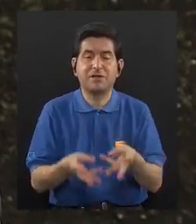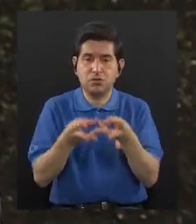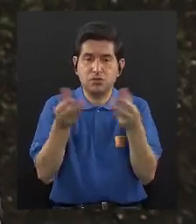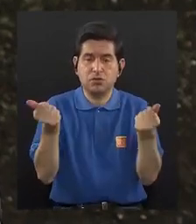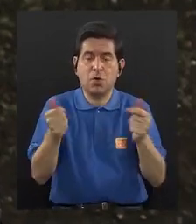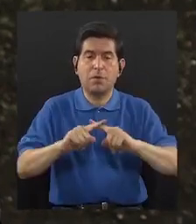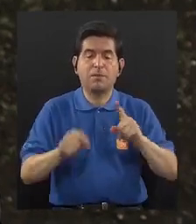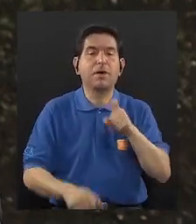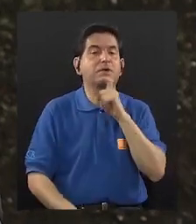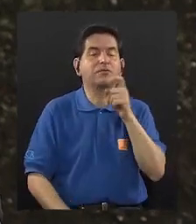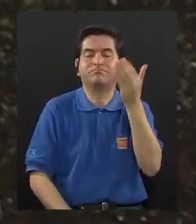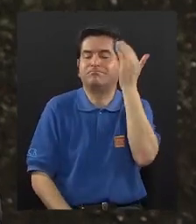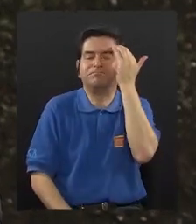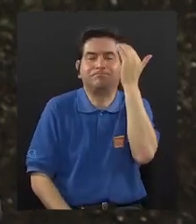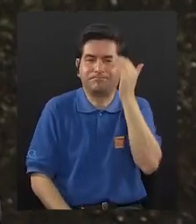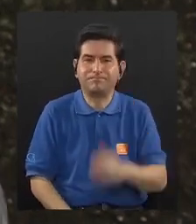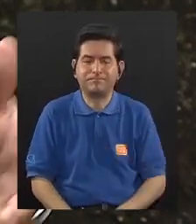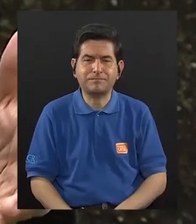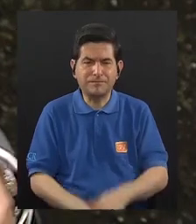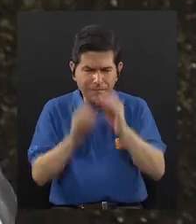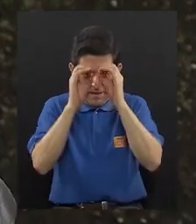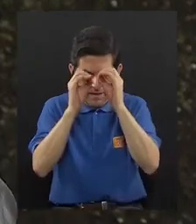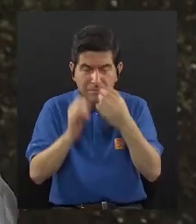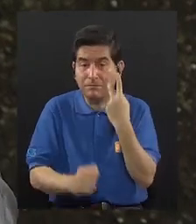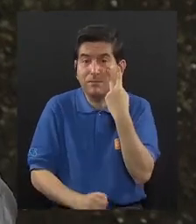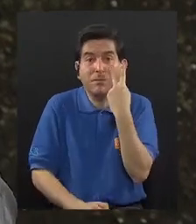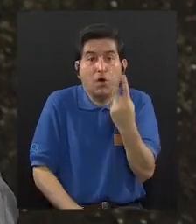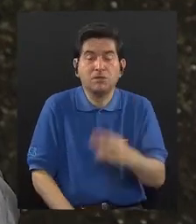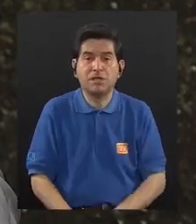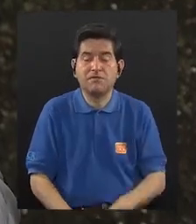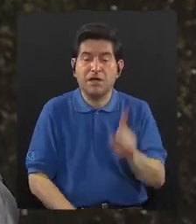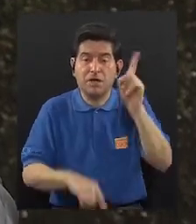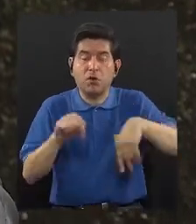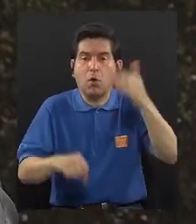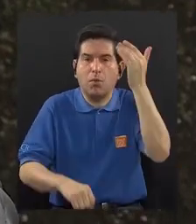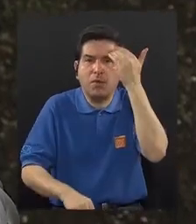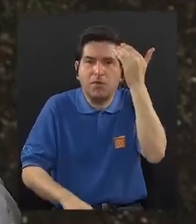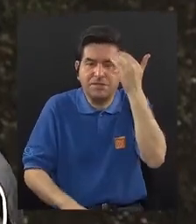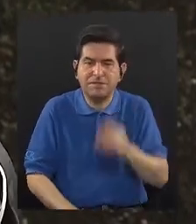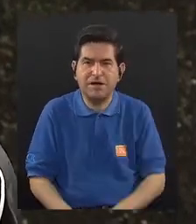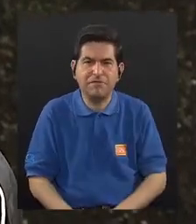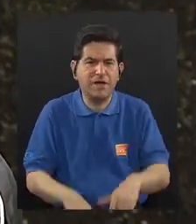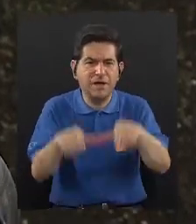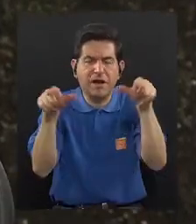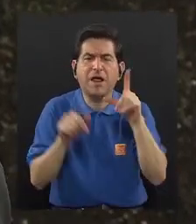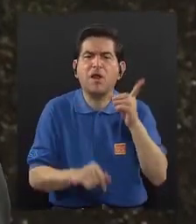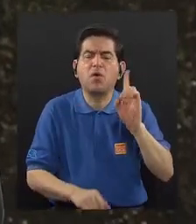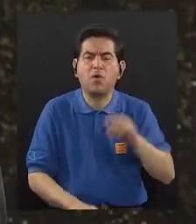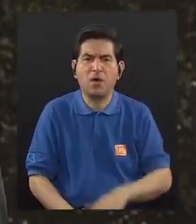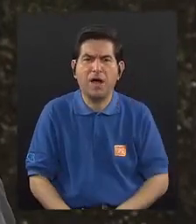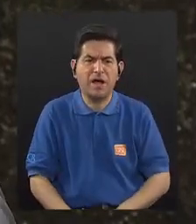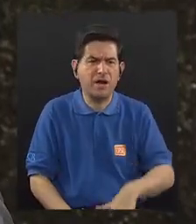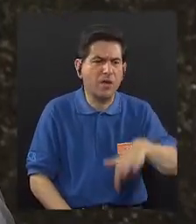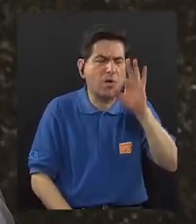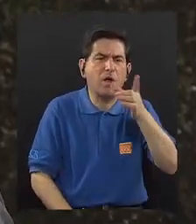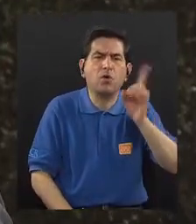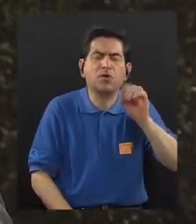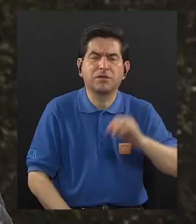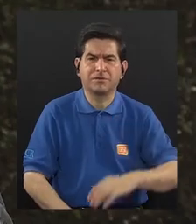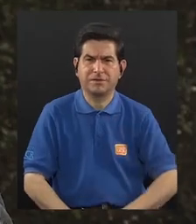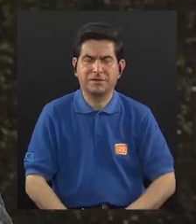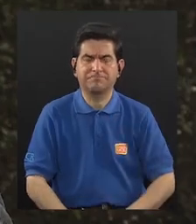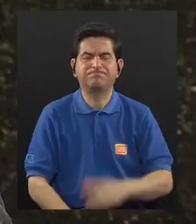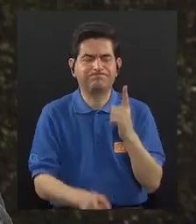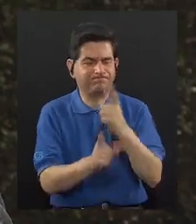pero eso es muy difícil de saber porque los mismos como son invisibles no podemos saber dónde están localizados en qué momento nos vamos a encontrar con